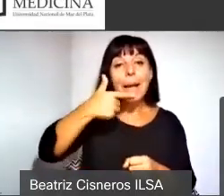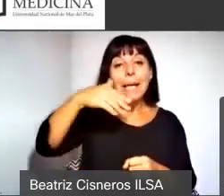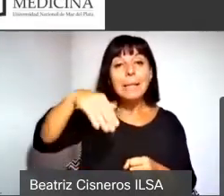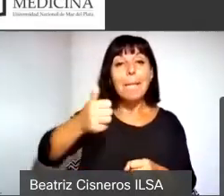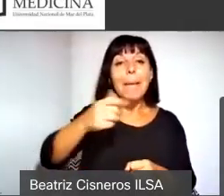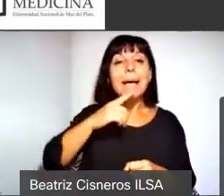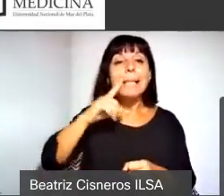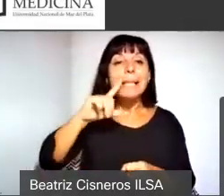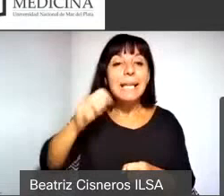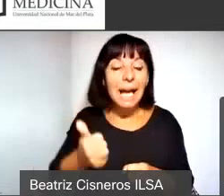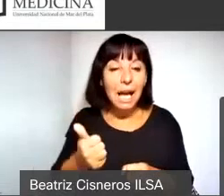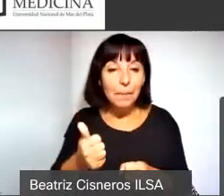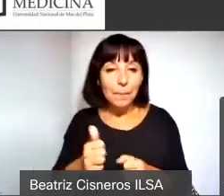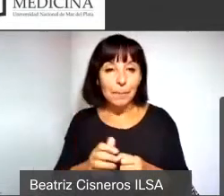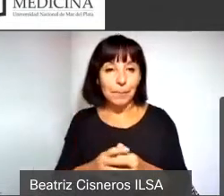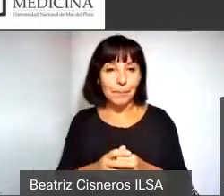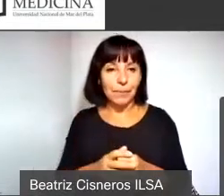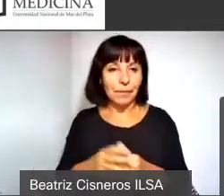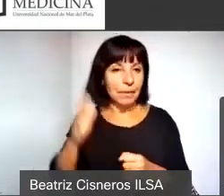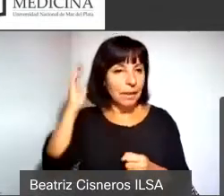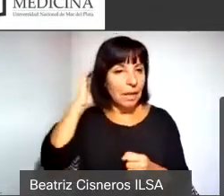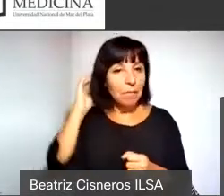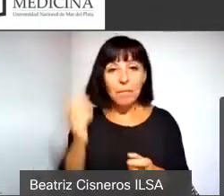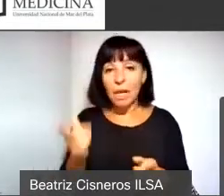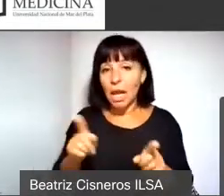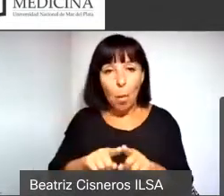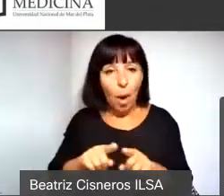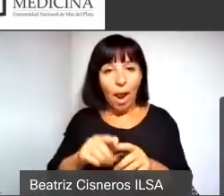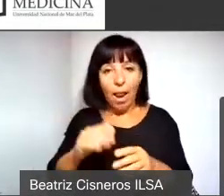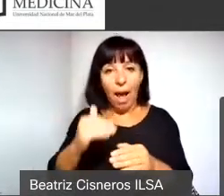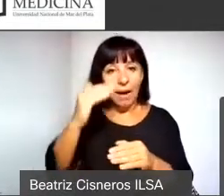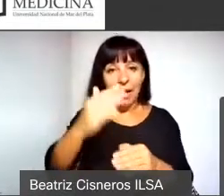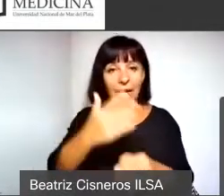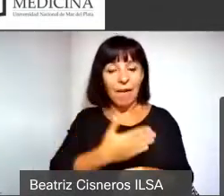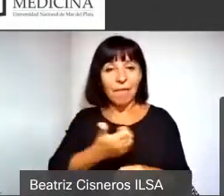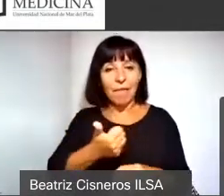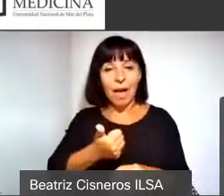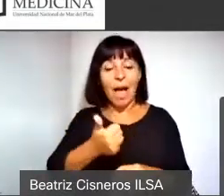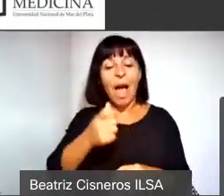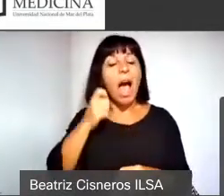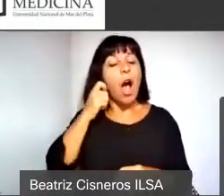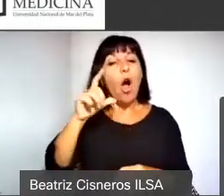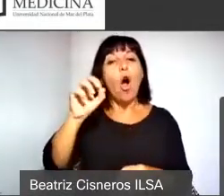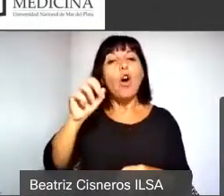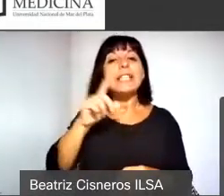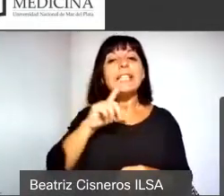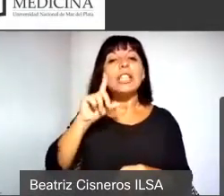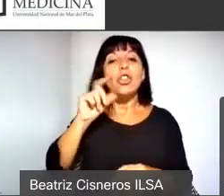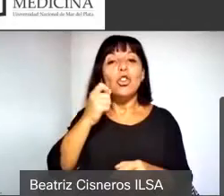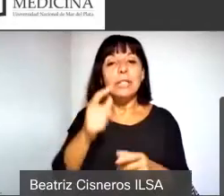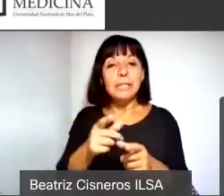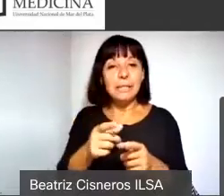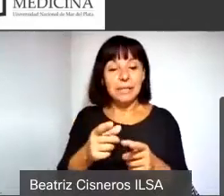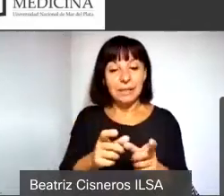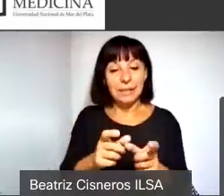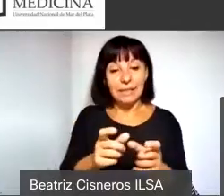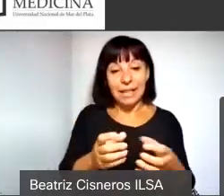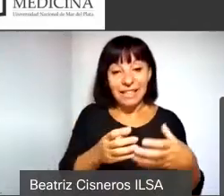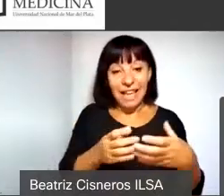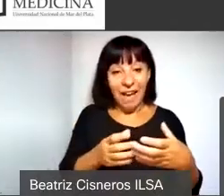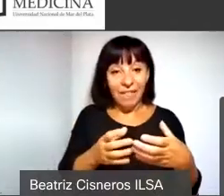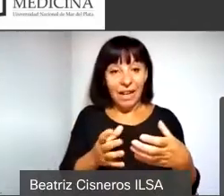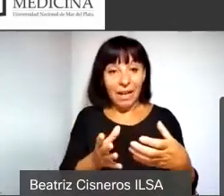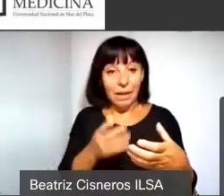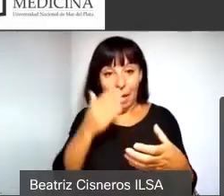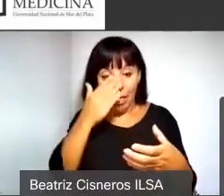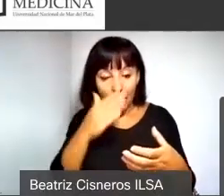Lo mismo va a ocurrir que lo que ocurrió con la fagocitosis, va a formarse una especie de depresión en la cual finalmente los extremos,